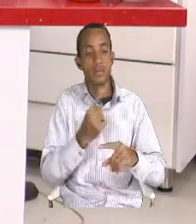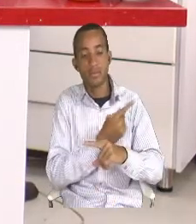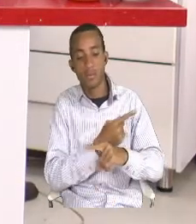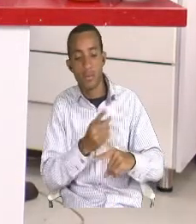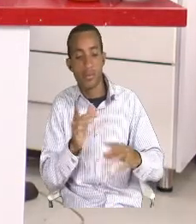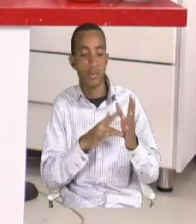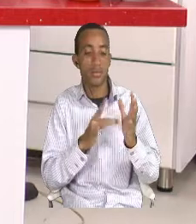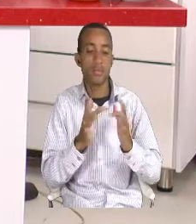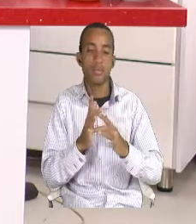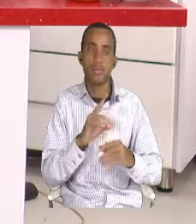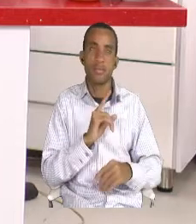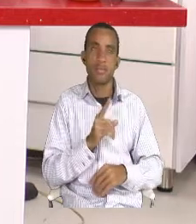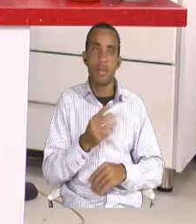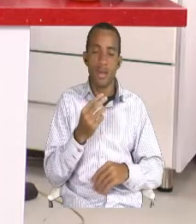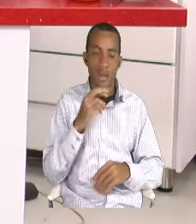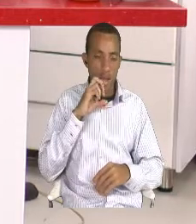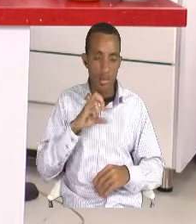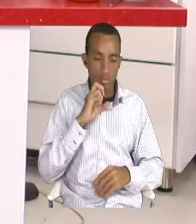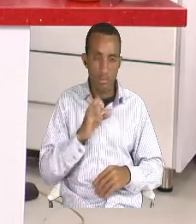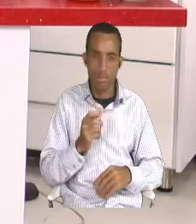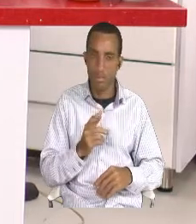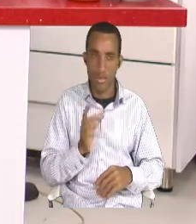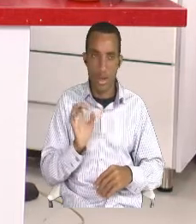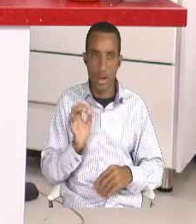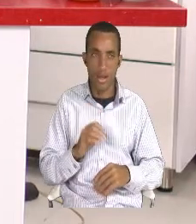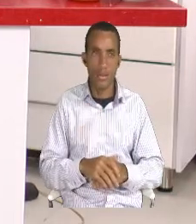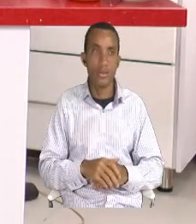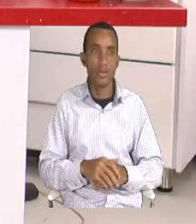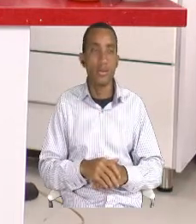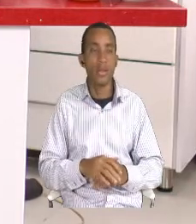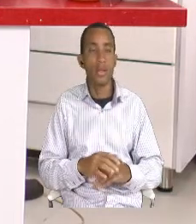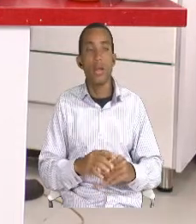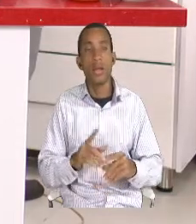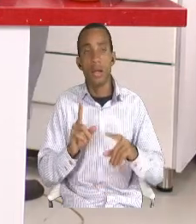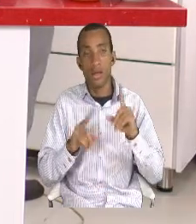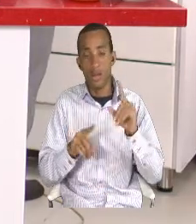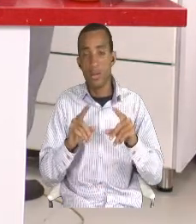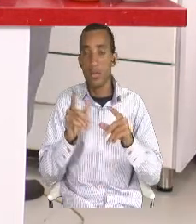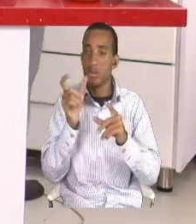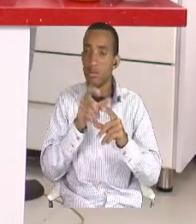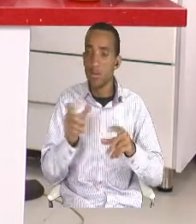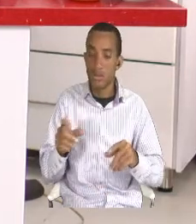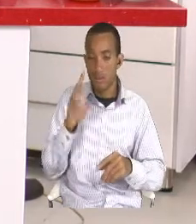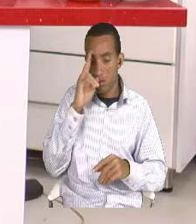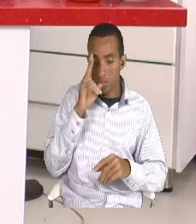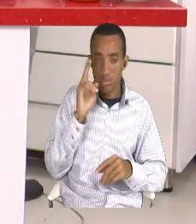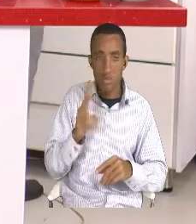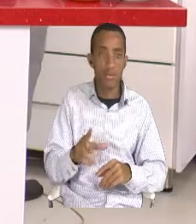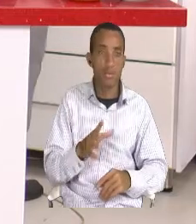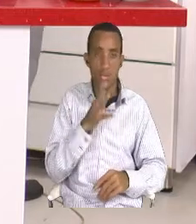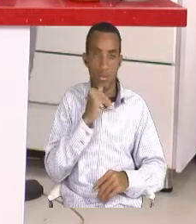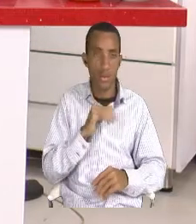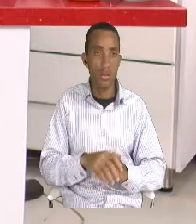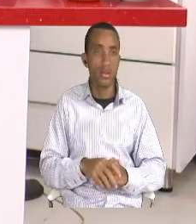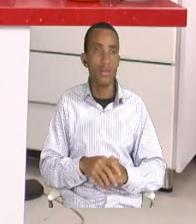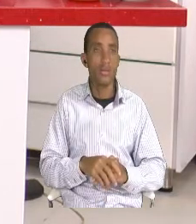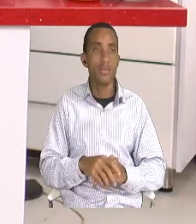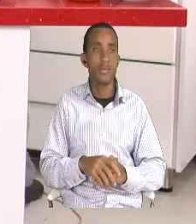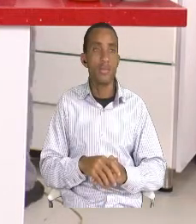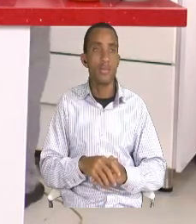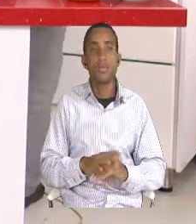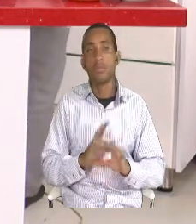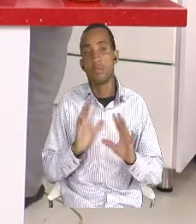Yo sí le doy jaque mate a todo eso. Pero las personas que respetablemente pues no se dedican a consumir sus carnes también bueno,